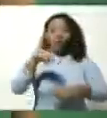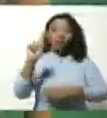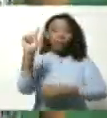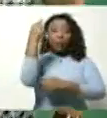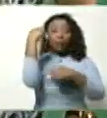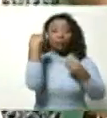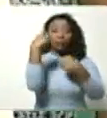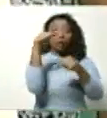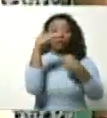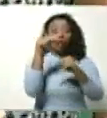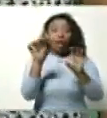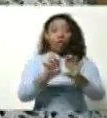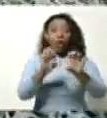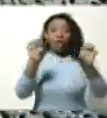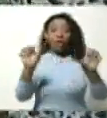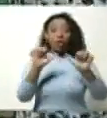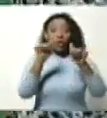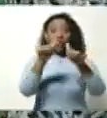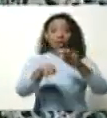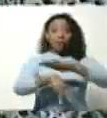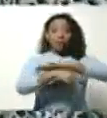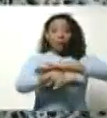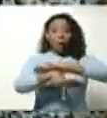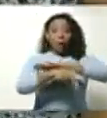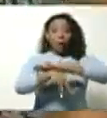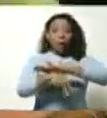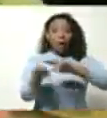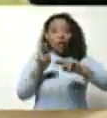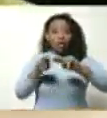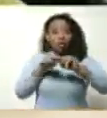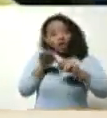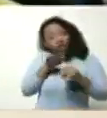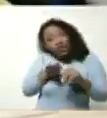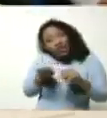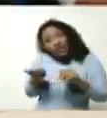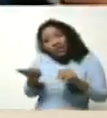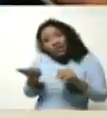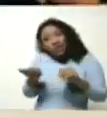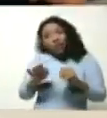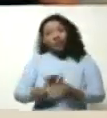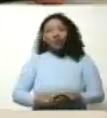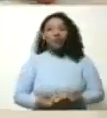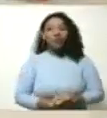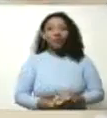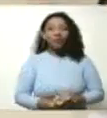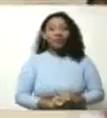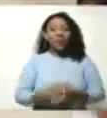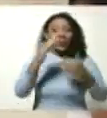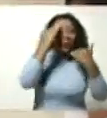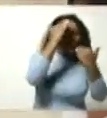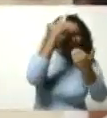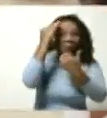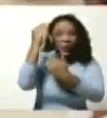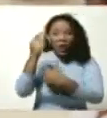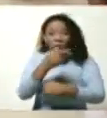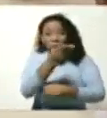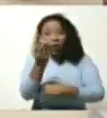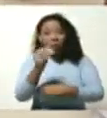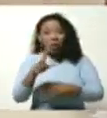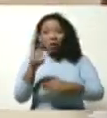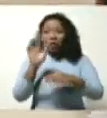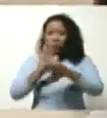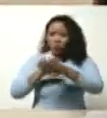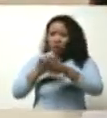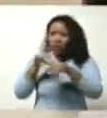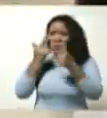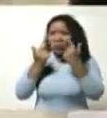nivel de educación inicial. Los más chiquiticos están acá. Hola, ¿cómo están? ¿Y por qué